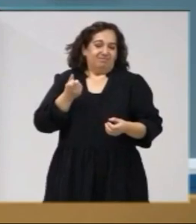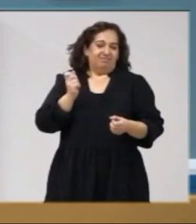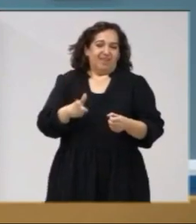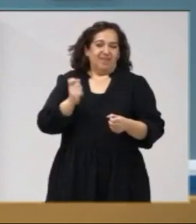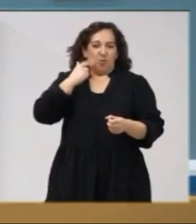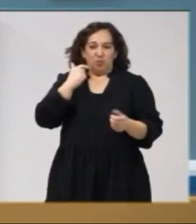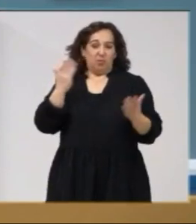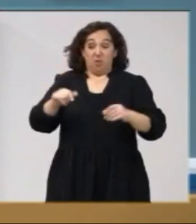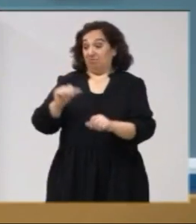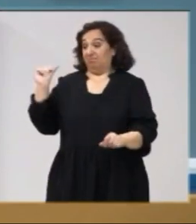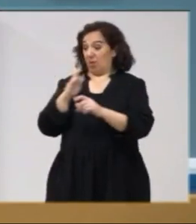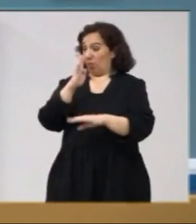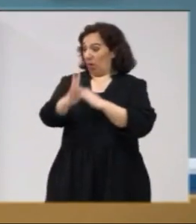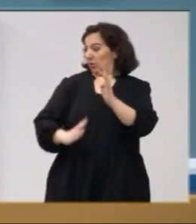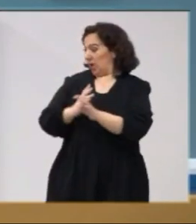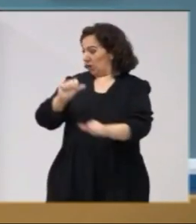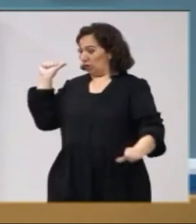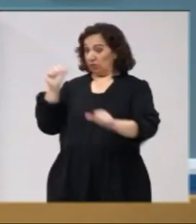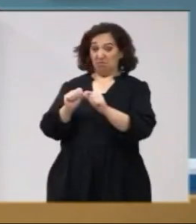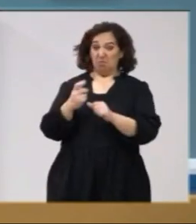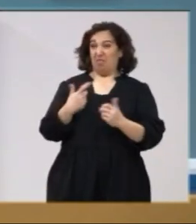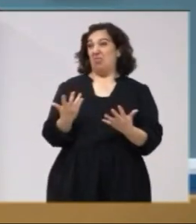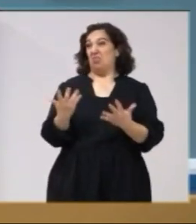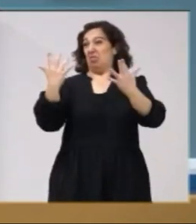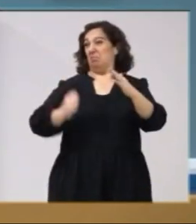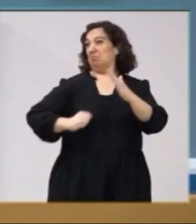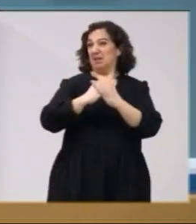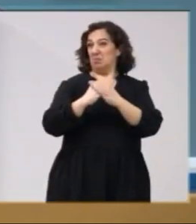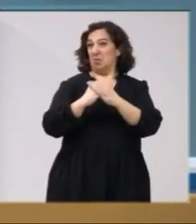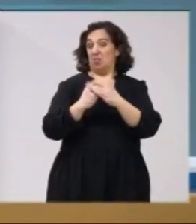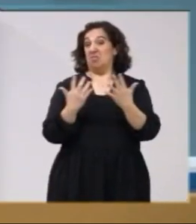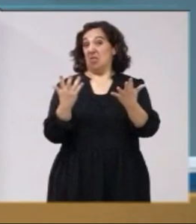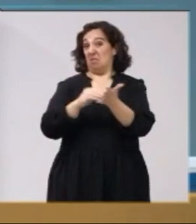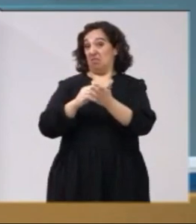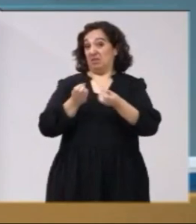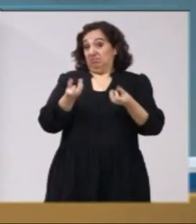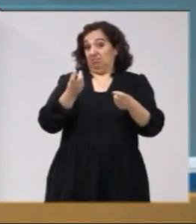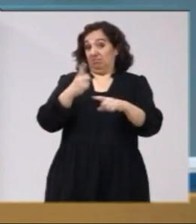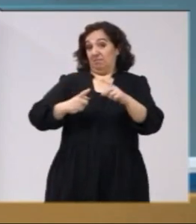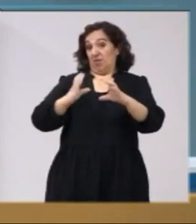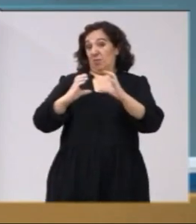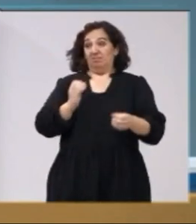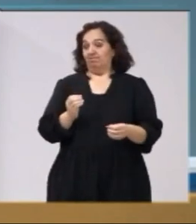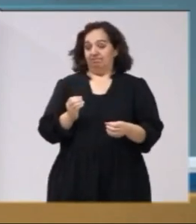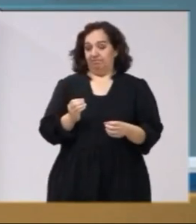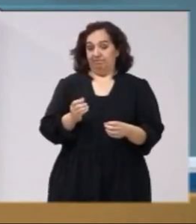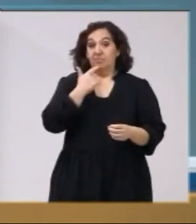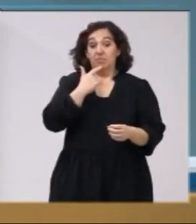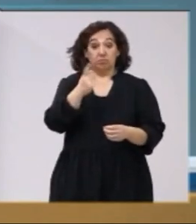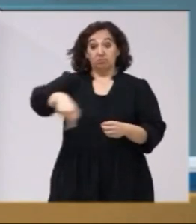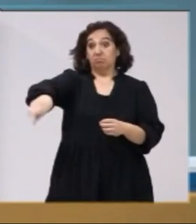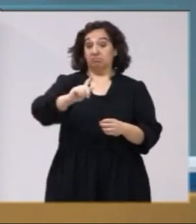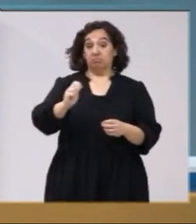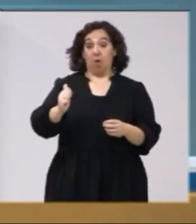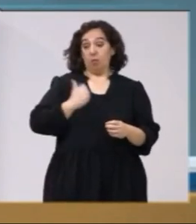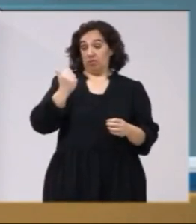lo largo de esta legislatura habrán sido más de 10, no creo, porque tenéis la oportunidad casi todos